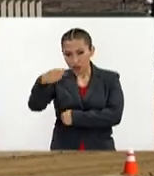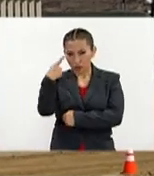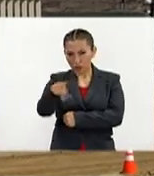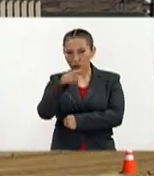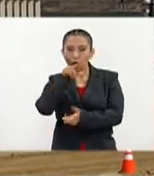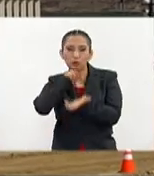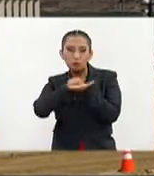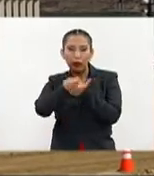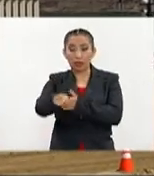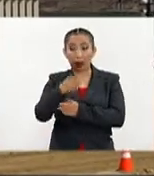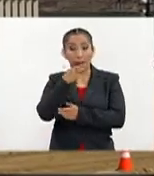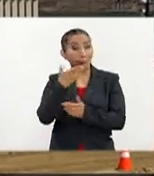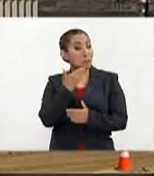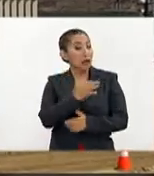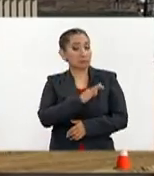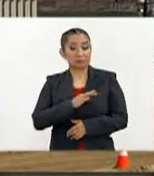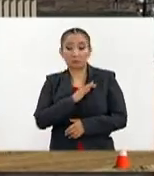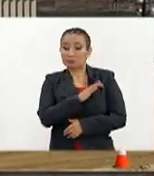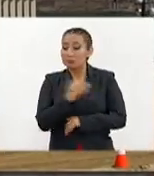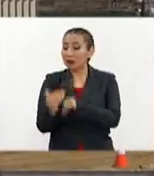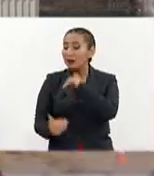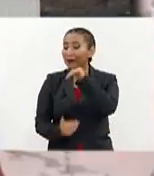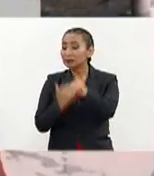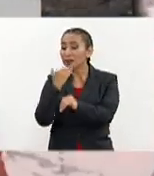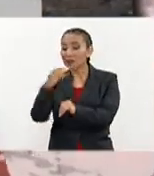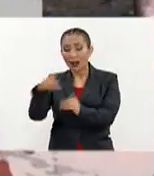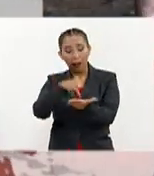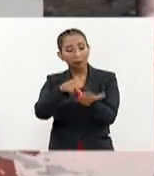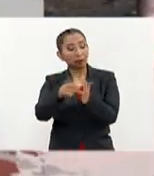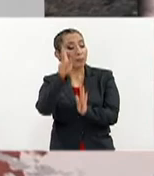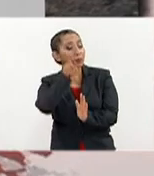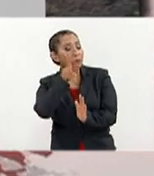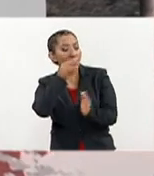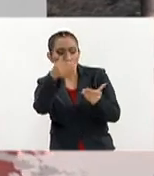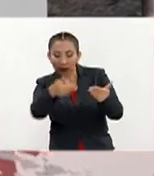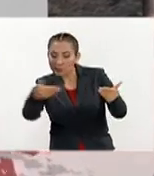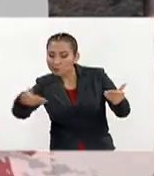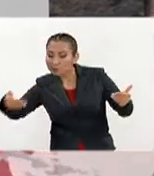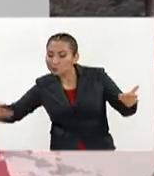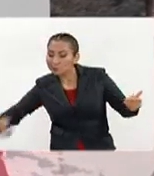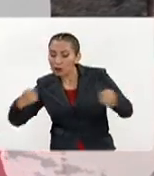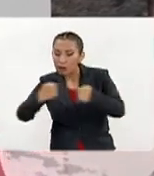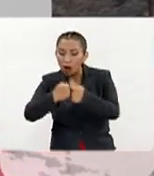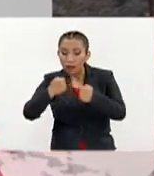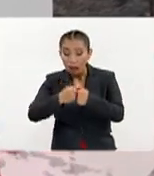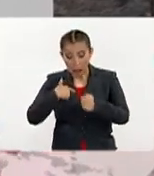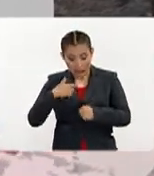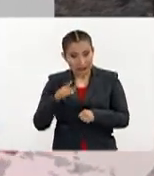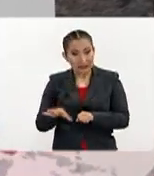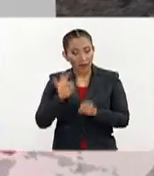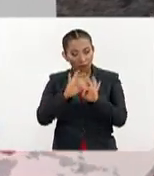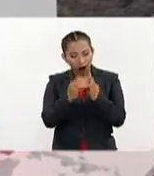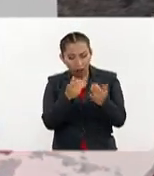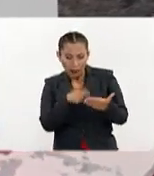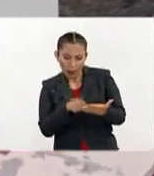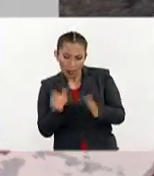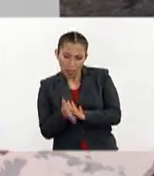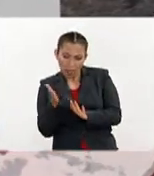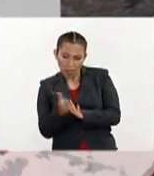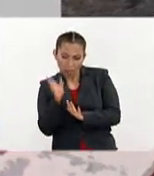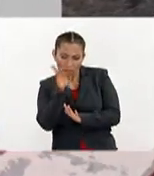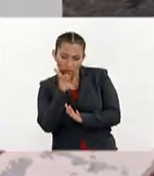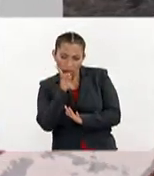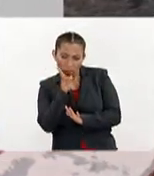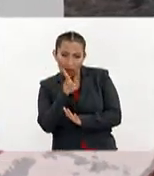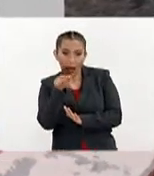cuenta de Twitter celebró el avance y dijo que los prototipos del muro en la frontera están en camino. Los modelos comenzarán a construirse.